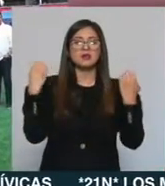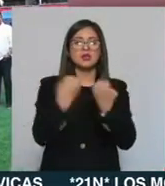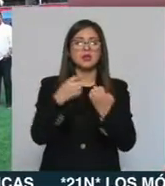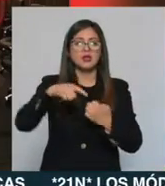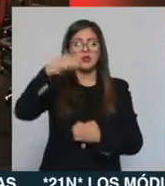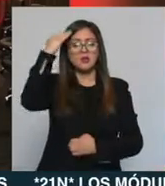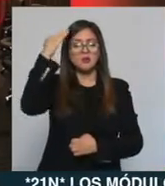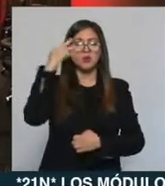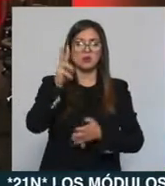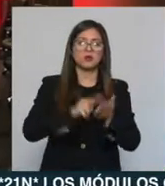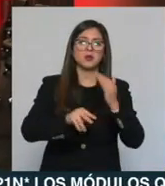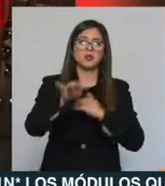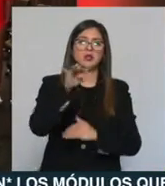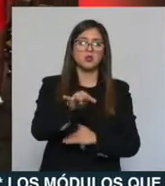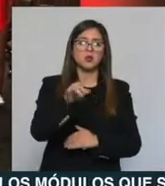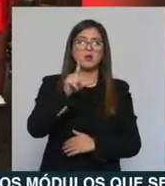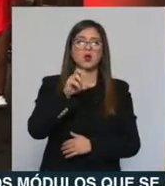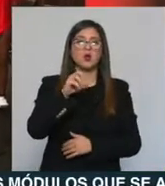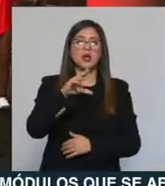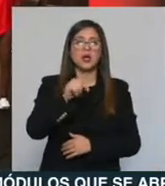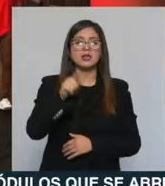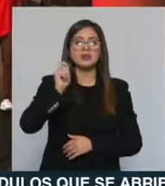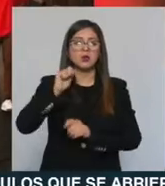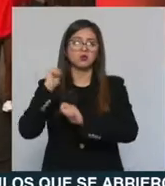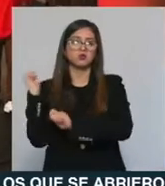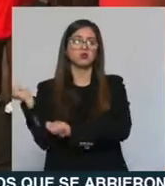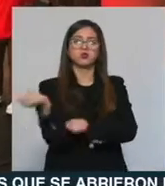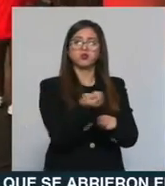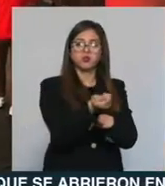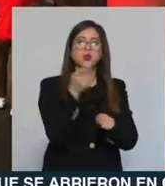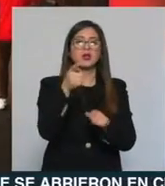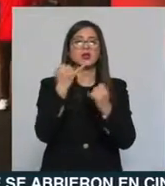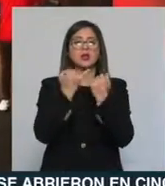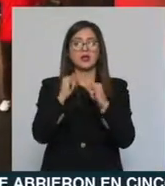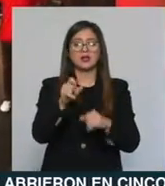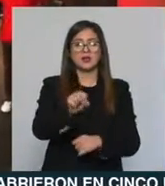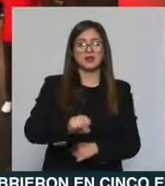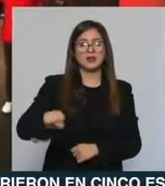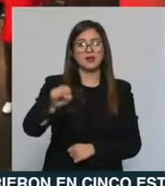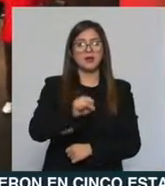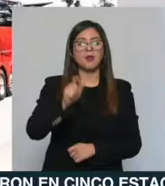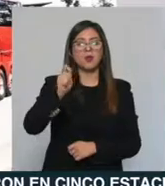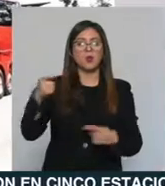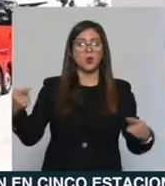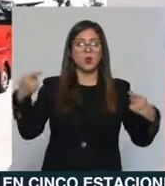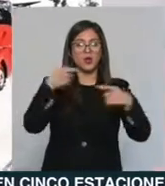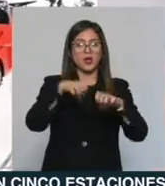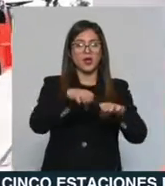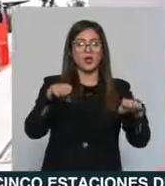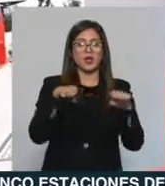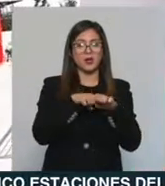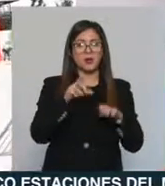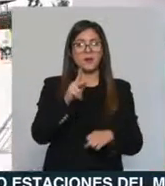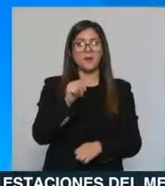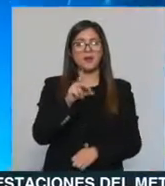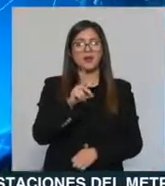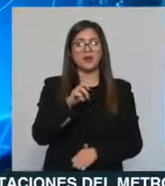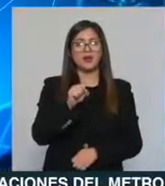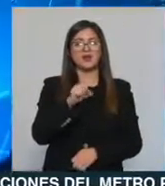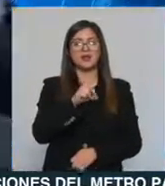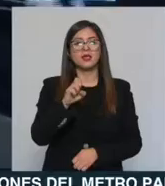temporada 2019 serán locales en la Liga Mexicana de Béisbol y que inaugurarán este sábado con un partido en contra de los prospectos de los Padres de San